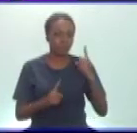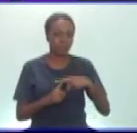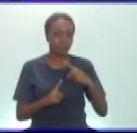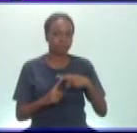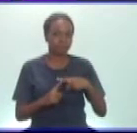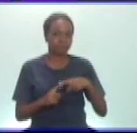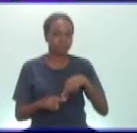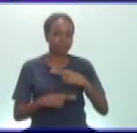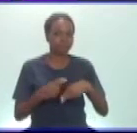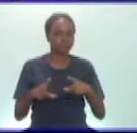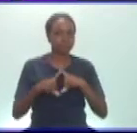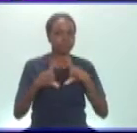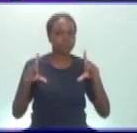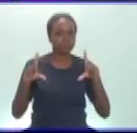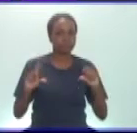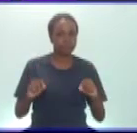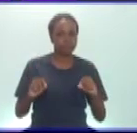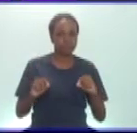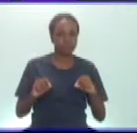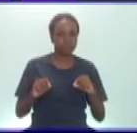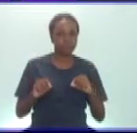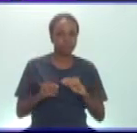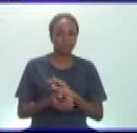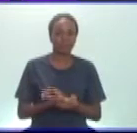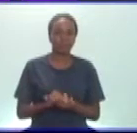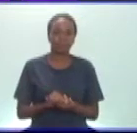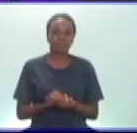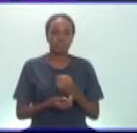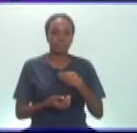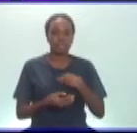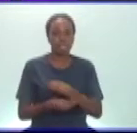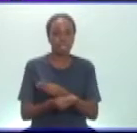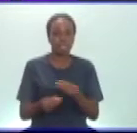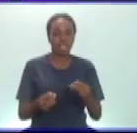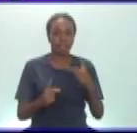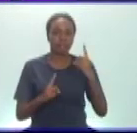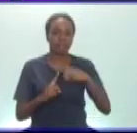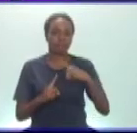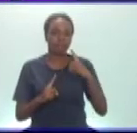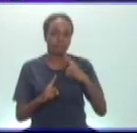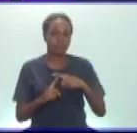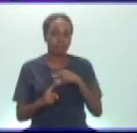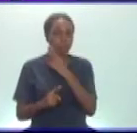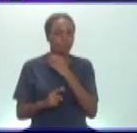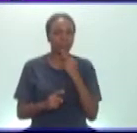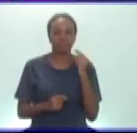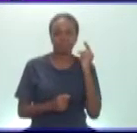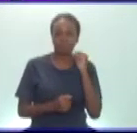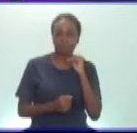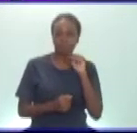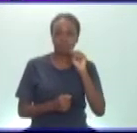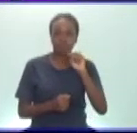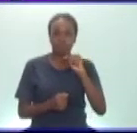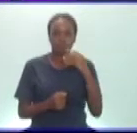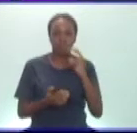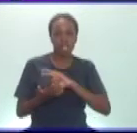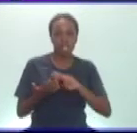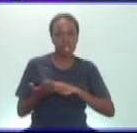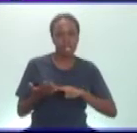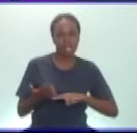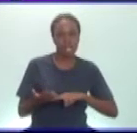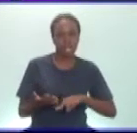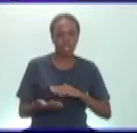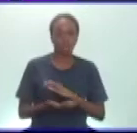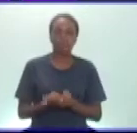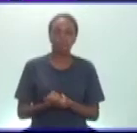un texto a partir de una situación comunicativa que era una expresión de José Martí y usted debía argumentar. Vamos a recordar